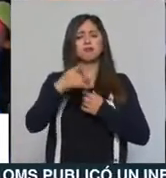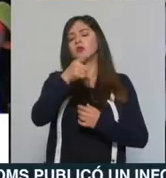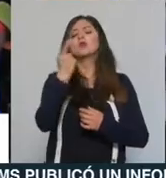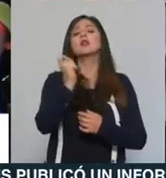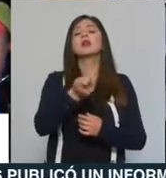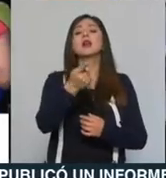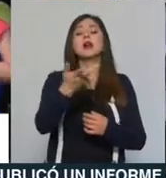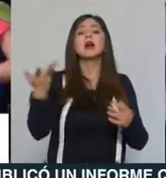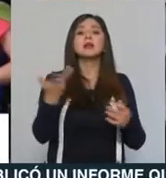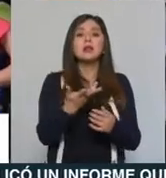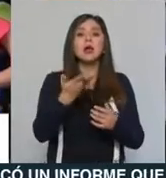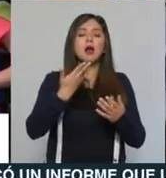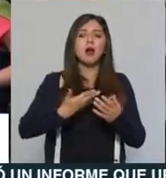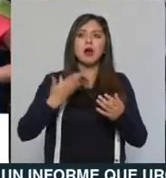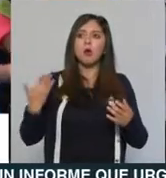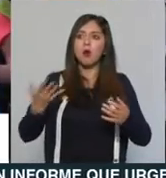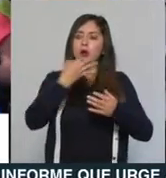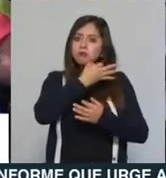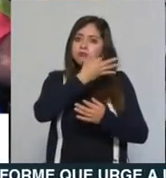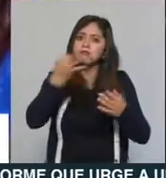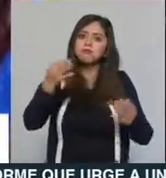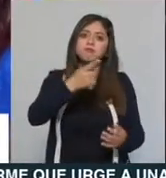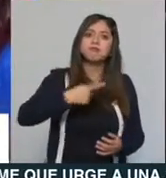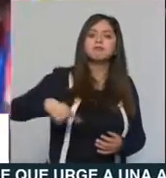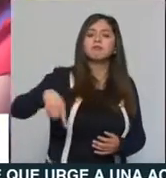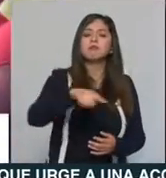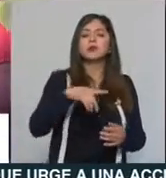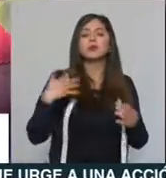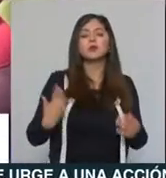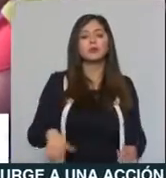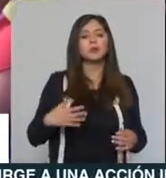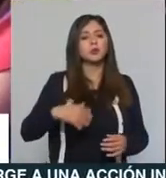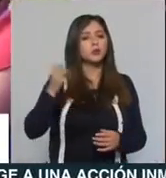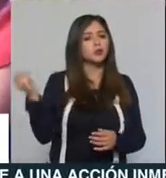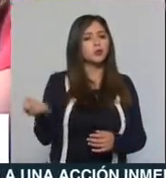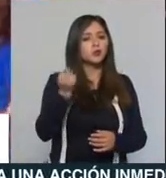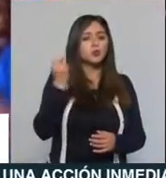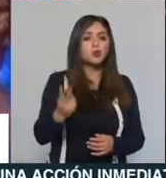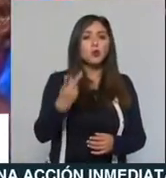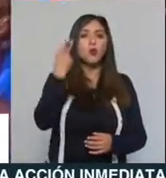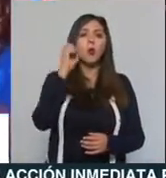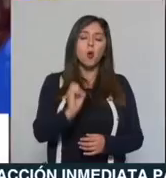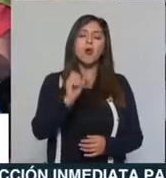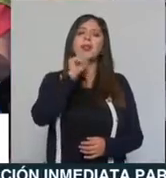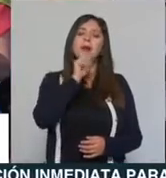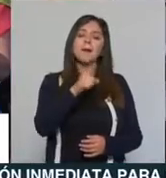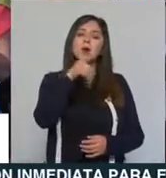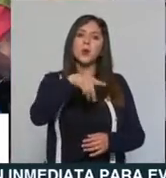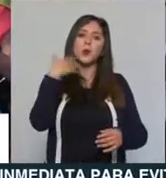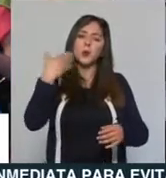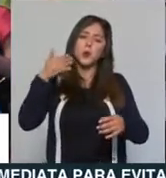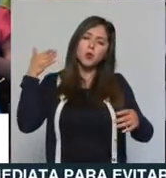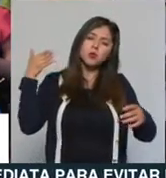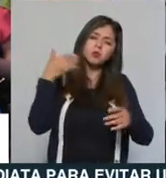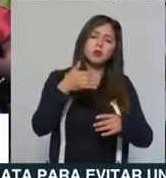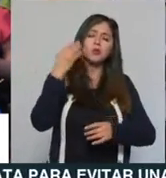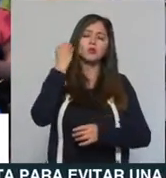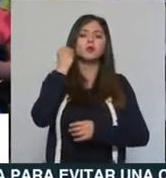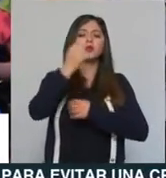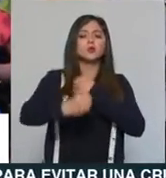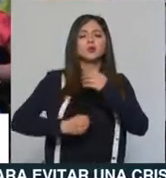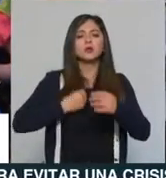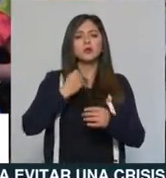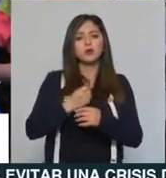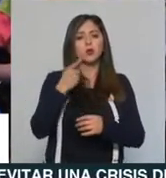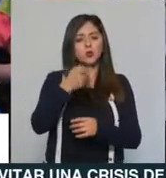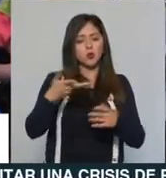y estas palabras de verdad tan afortunadas o tan directas que pues has construido durante tantos años para